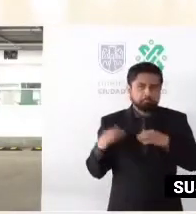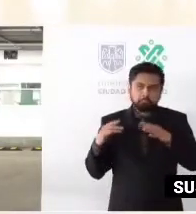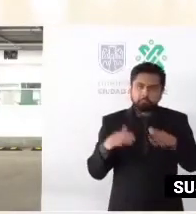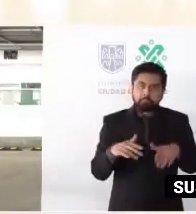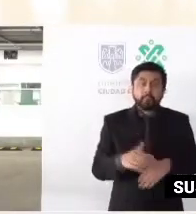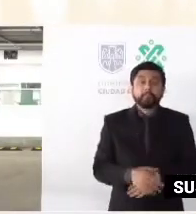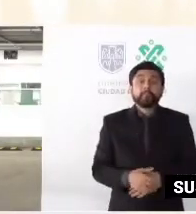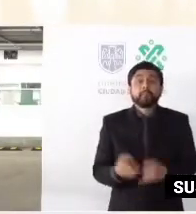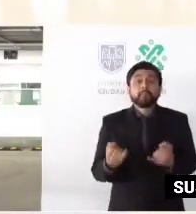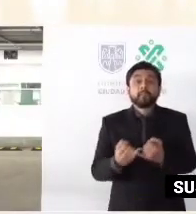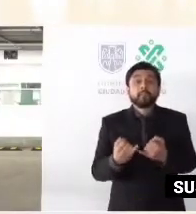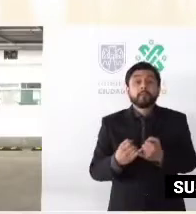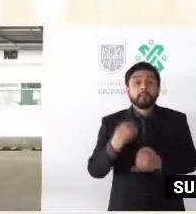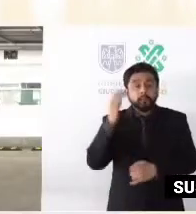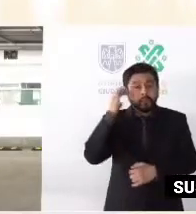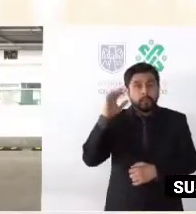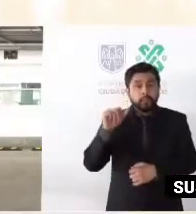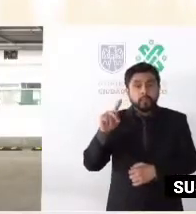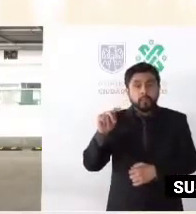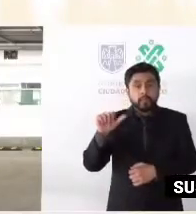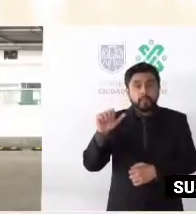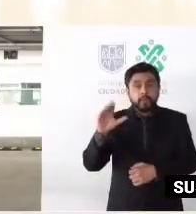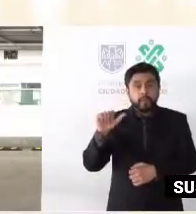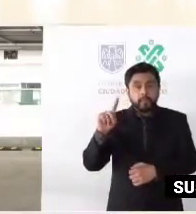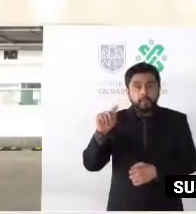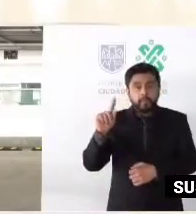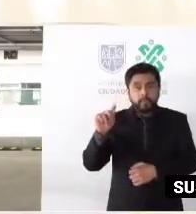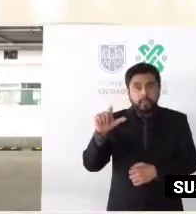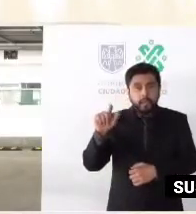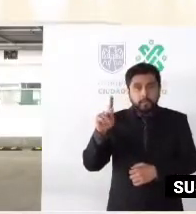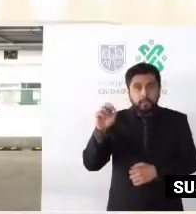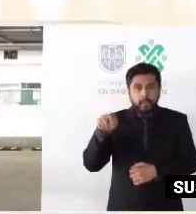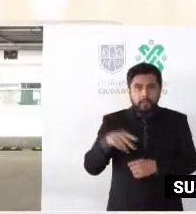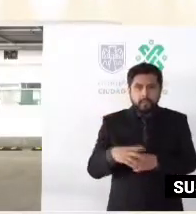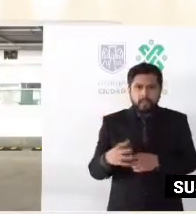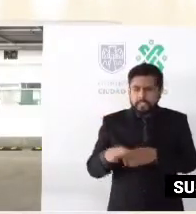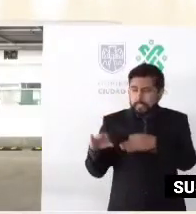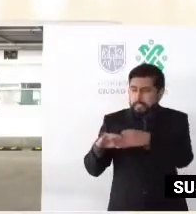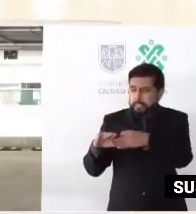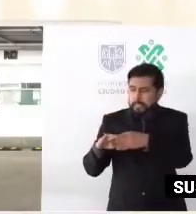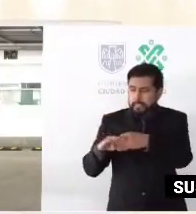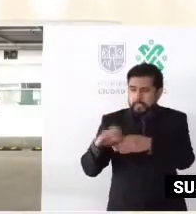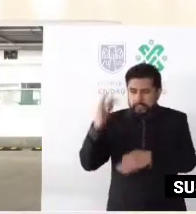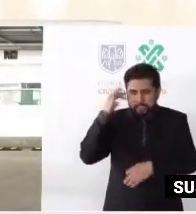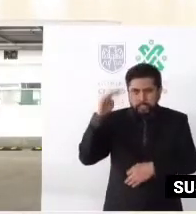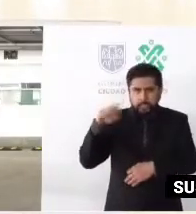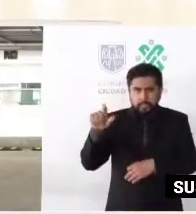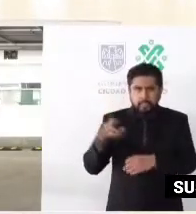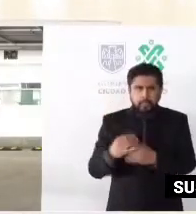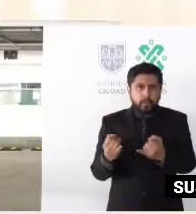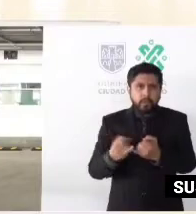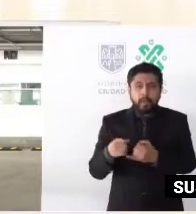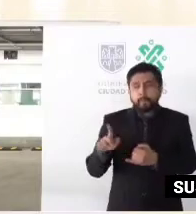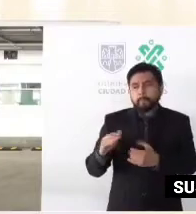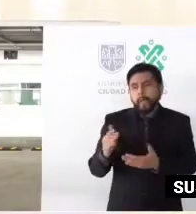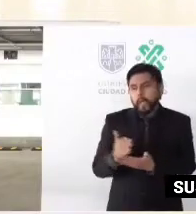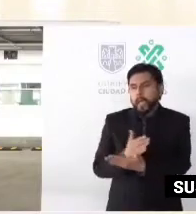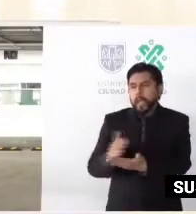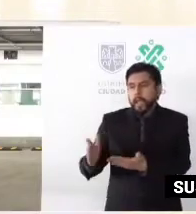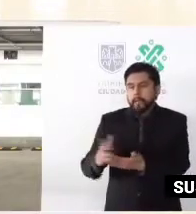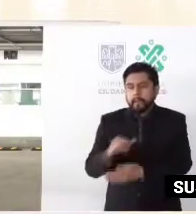Santiago Tepalcatlalpa, que es un pueblo que está pegado a San Miguel Topilejo y que ya es de la alcaldía Xochimilco. Es